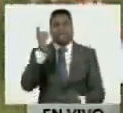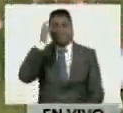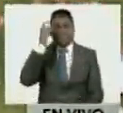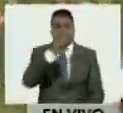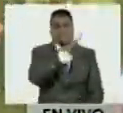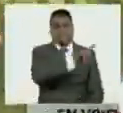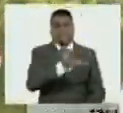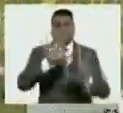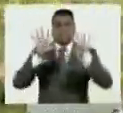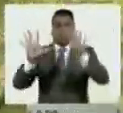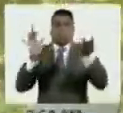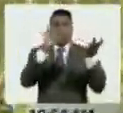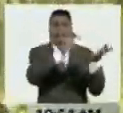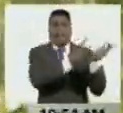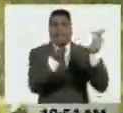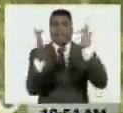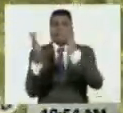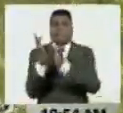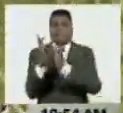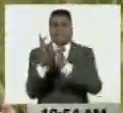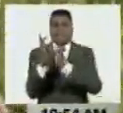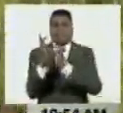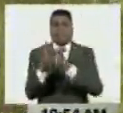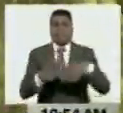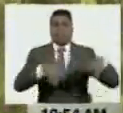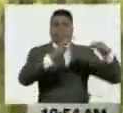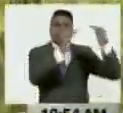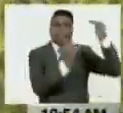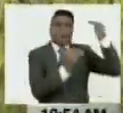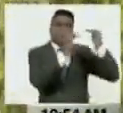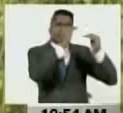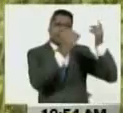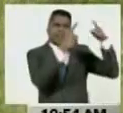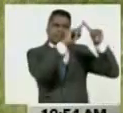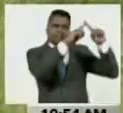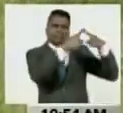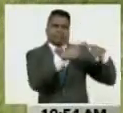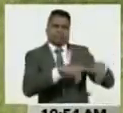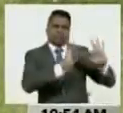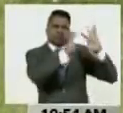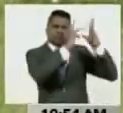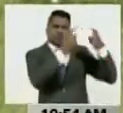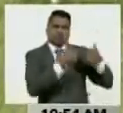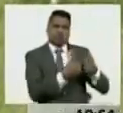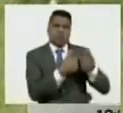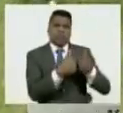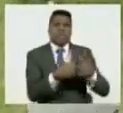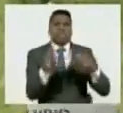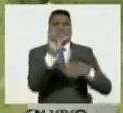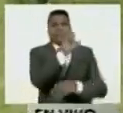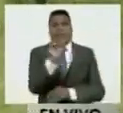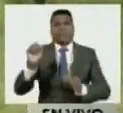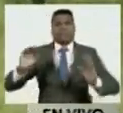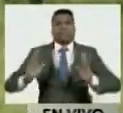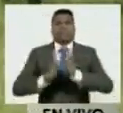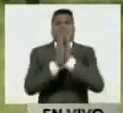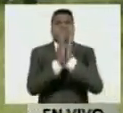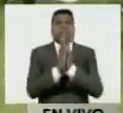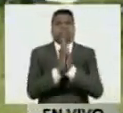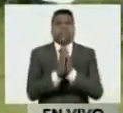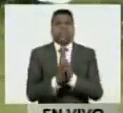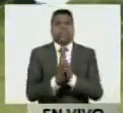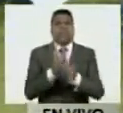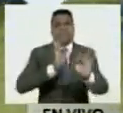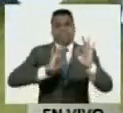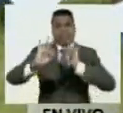abril. Es decir, esto es un balance del dispositivo Semana Santa Segura 2017, y nos preparamos